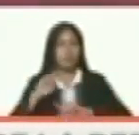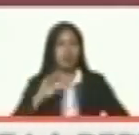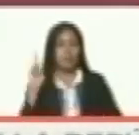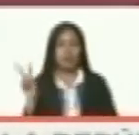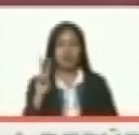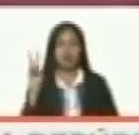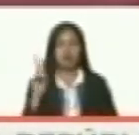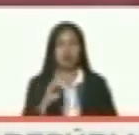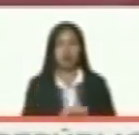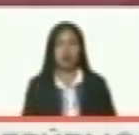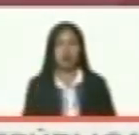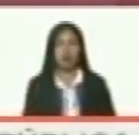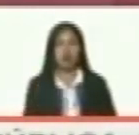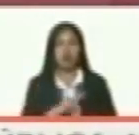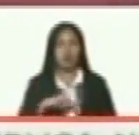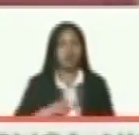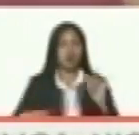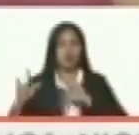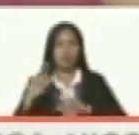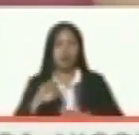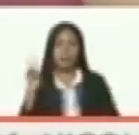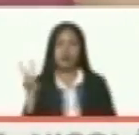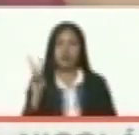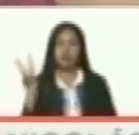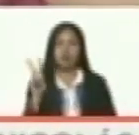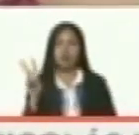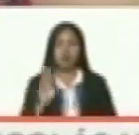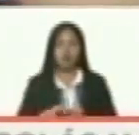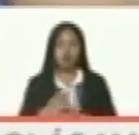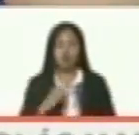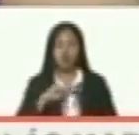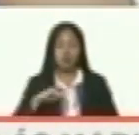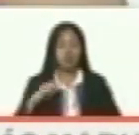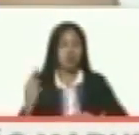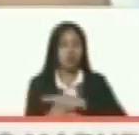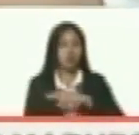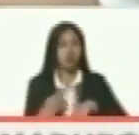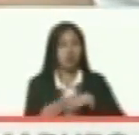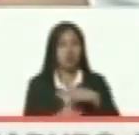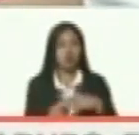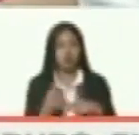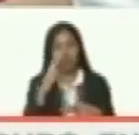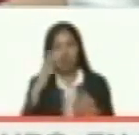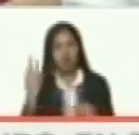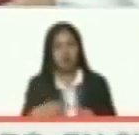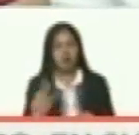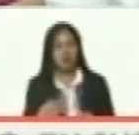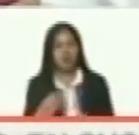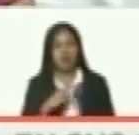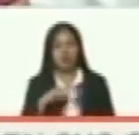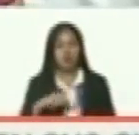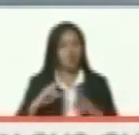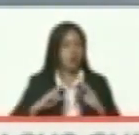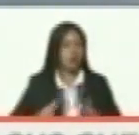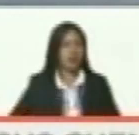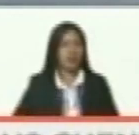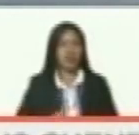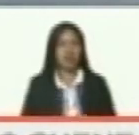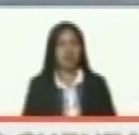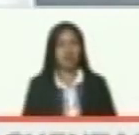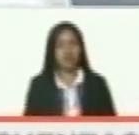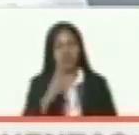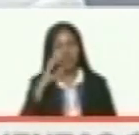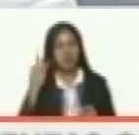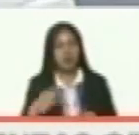Venezuela, nuestra amada Venezuela en Cristo Señor, porque nuestra revolución de verdad, verdad, sí es humanista, de verdad,